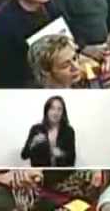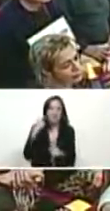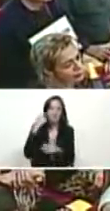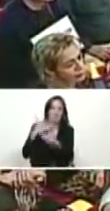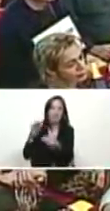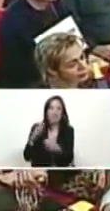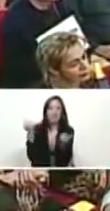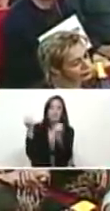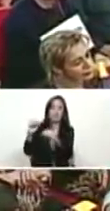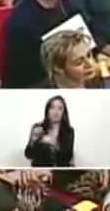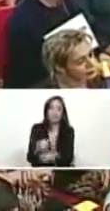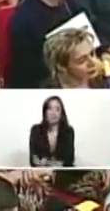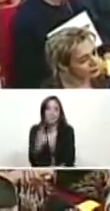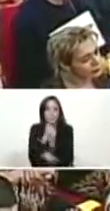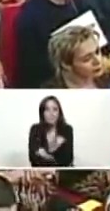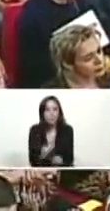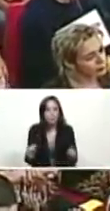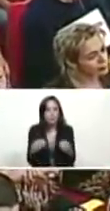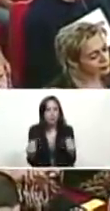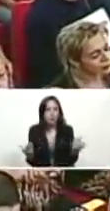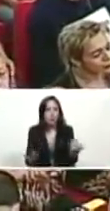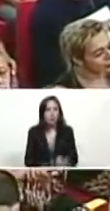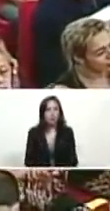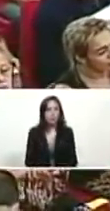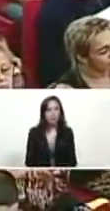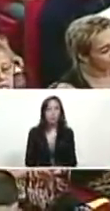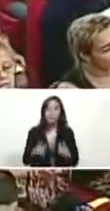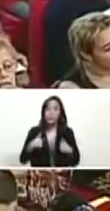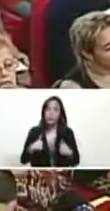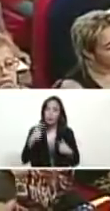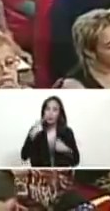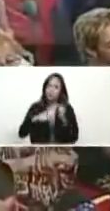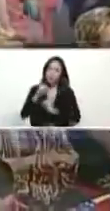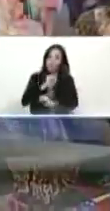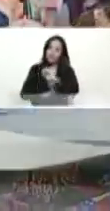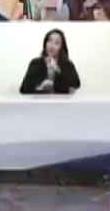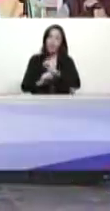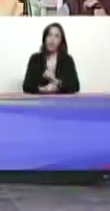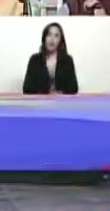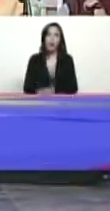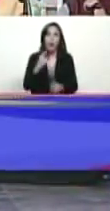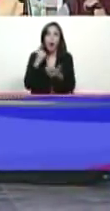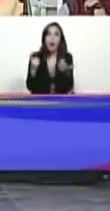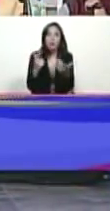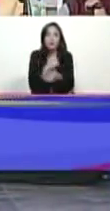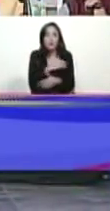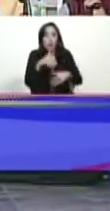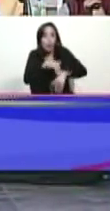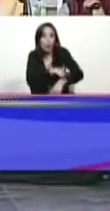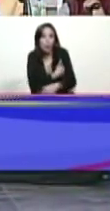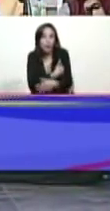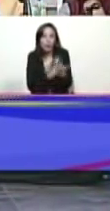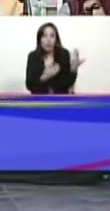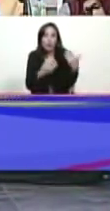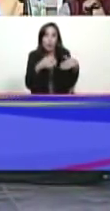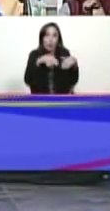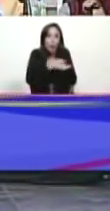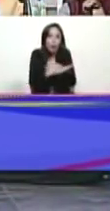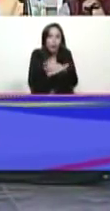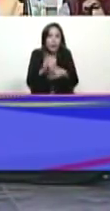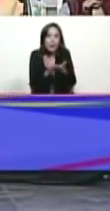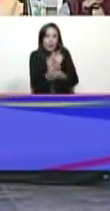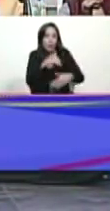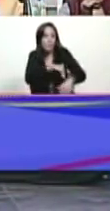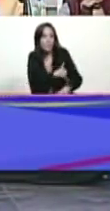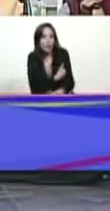Eso es indolencia. Yo tengo que cuidarlo, mira, cuidado este libro, lo voy a guardar aquí, ¿verdad? Y